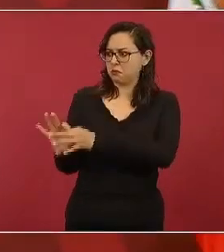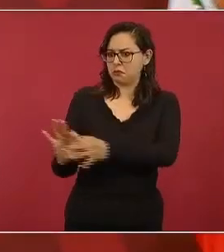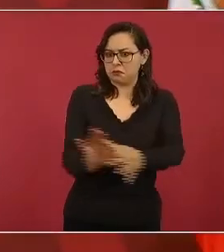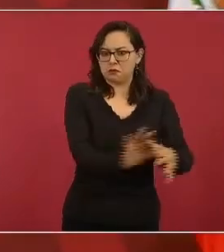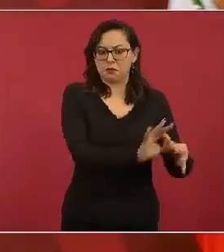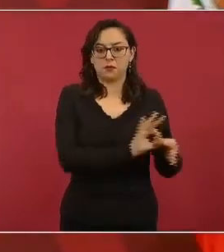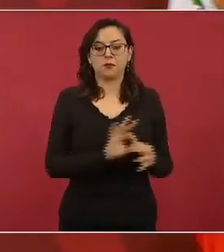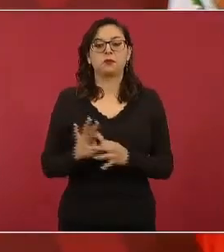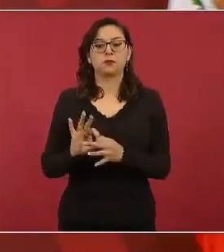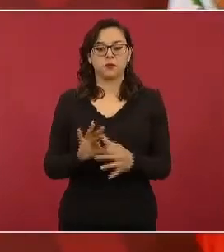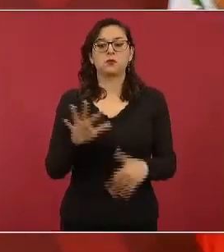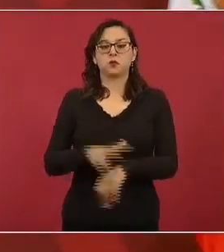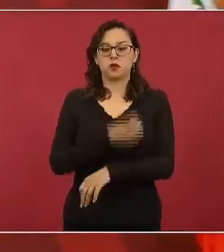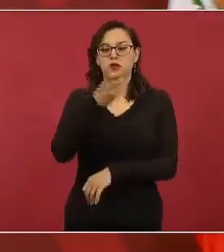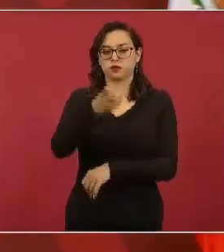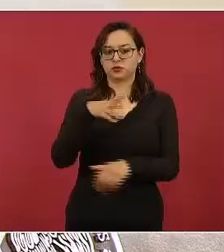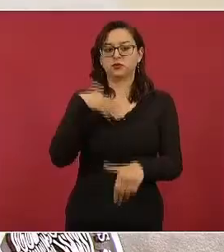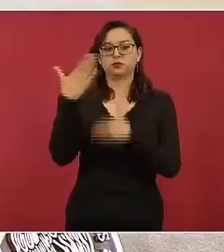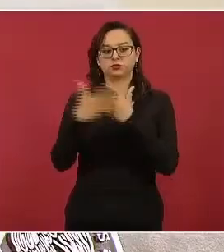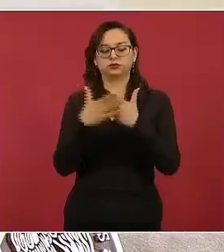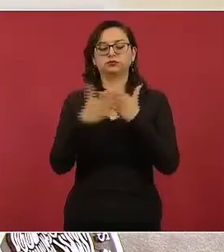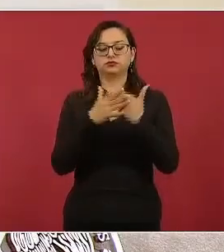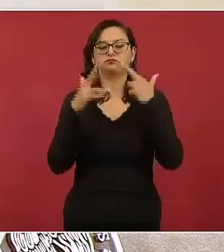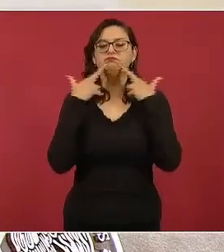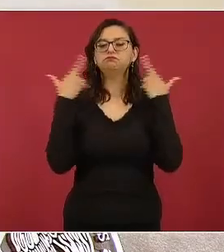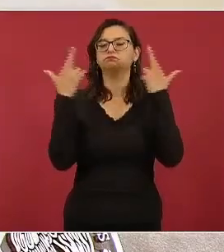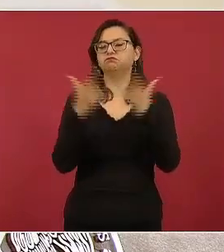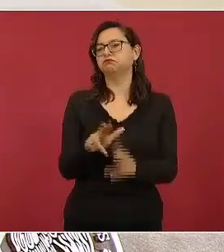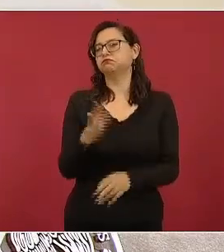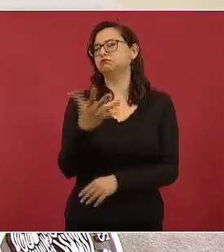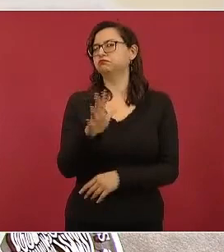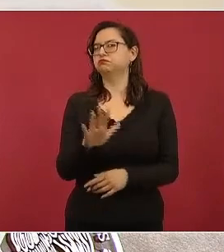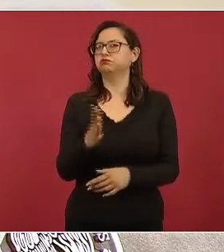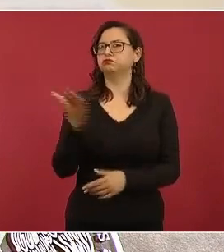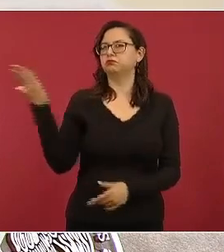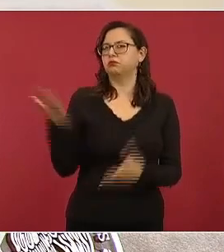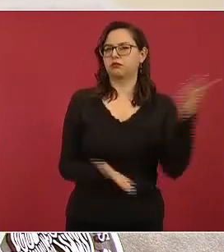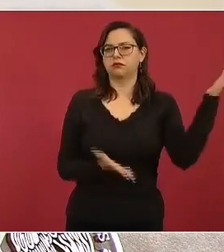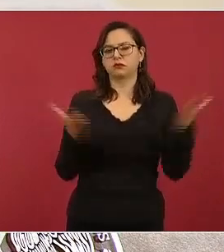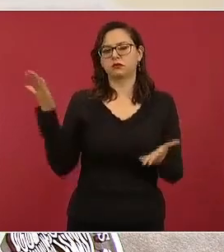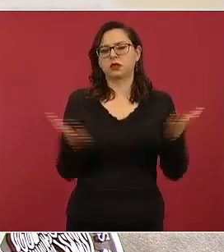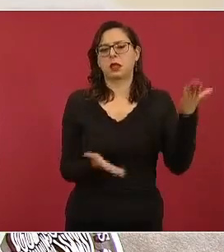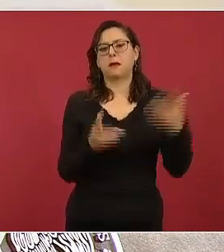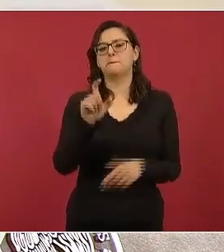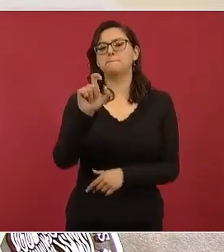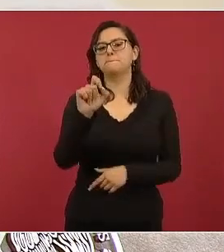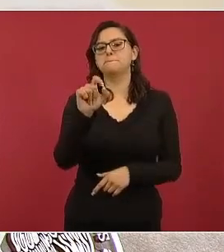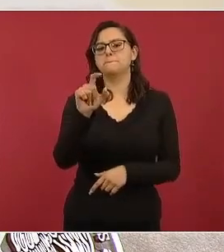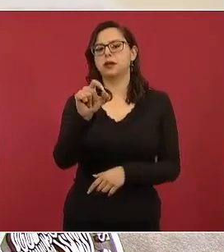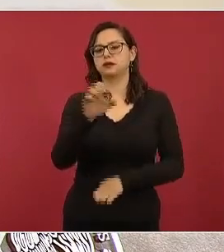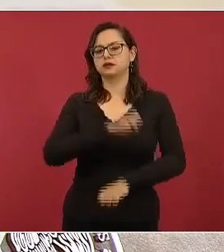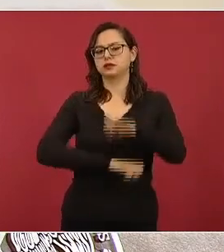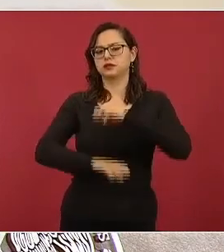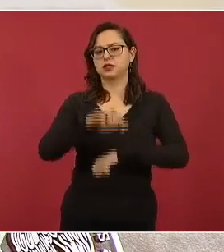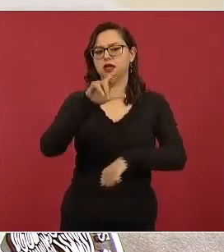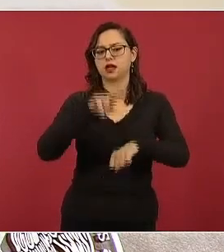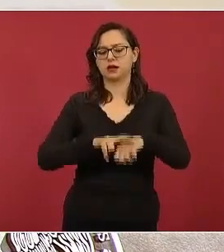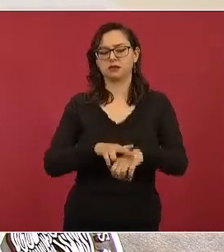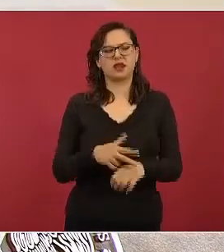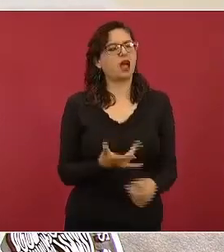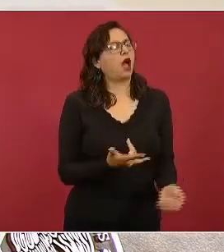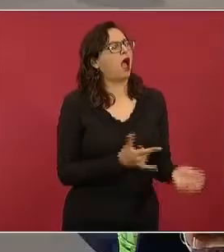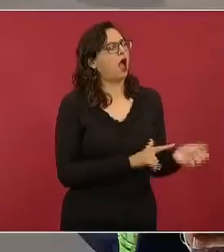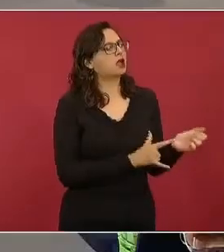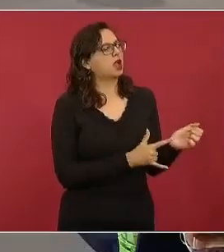y para eso es esa reunión. Vienen como 20 empresarios. ¿A qué hora